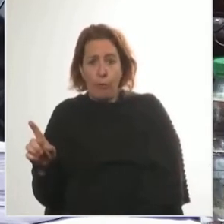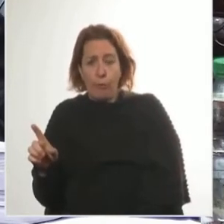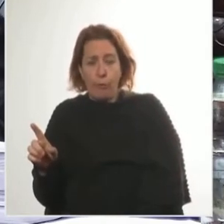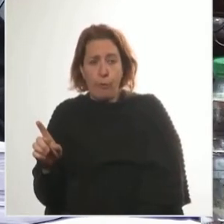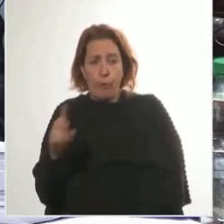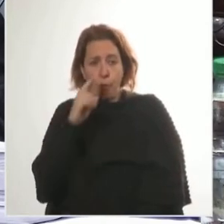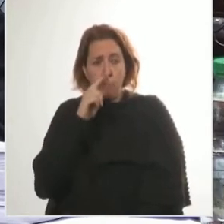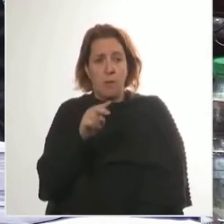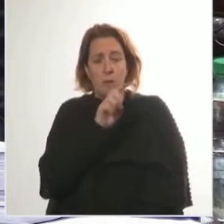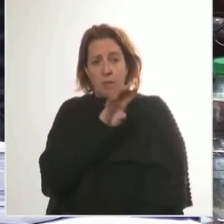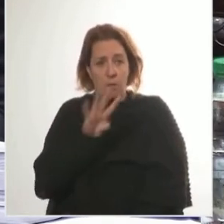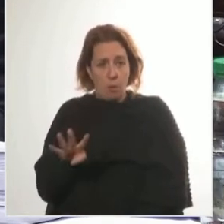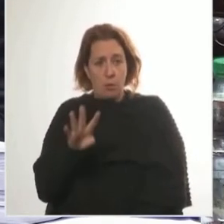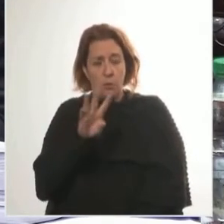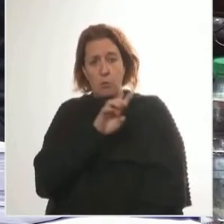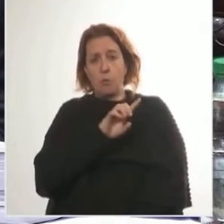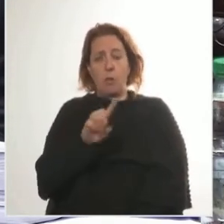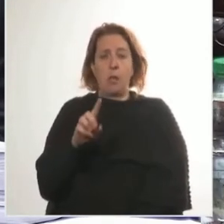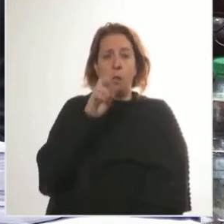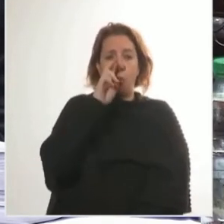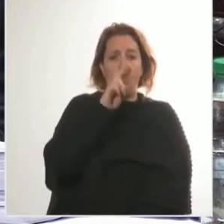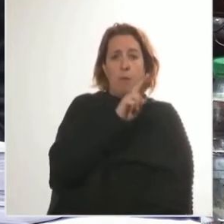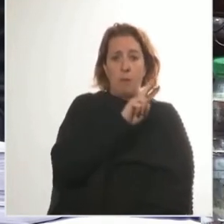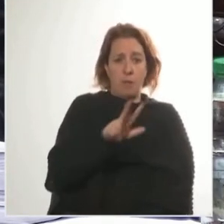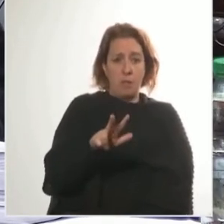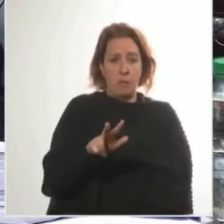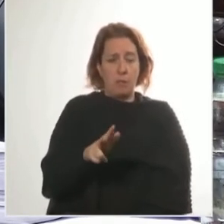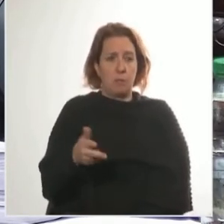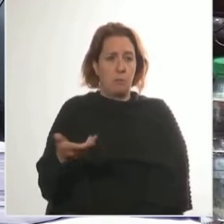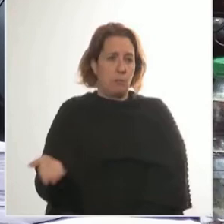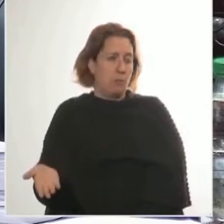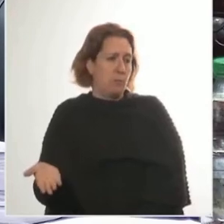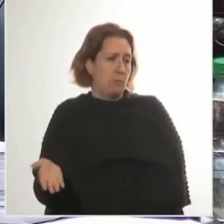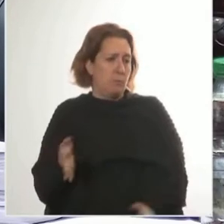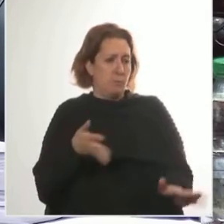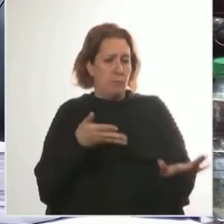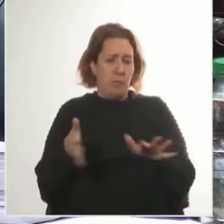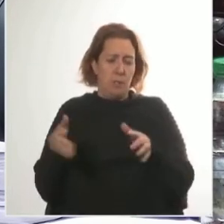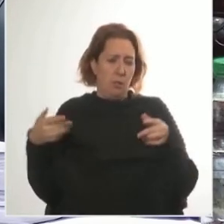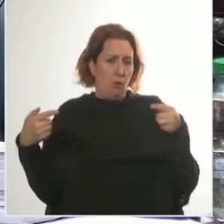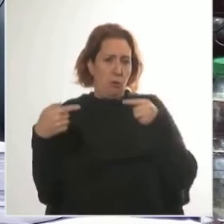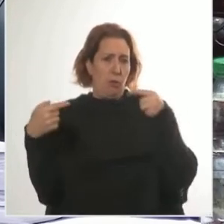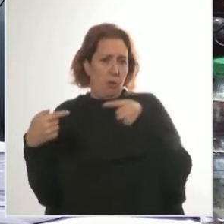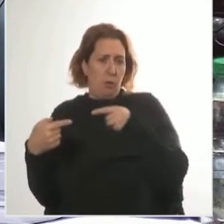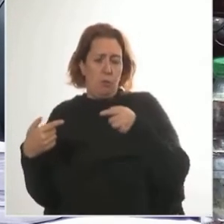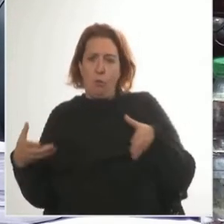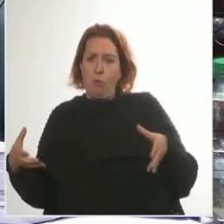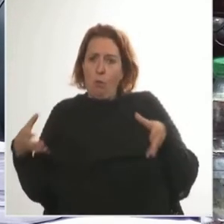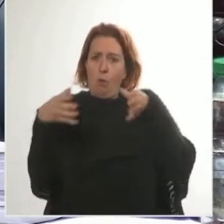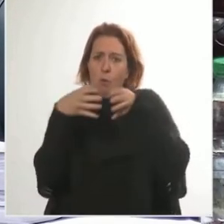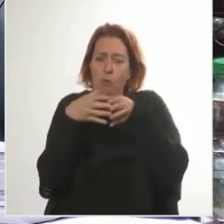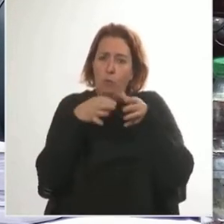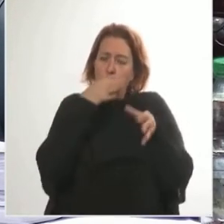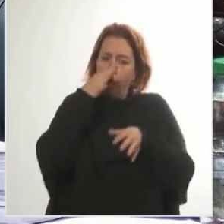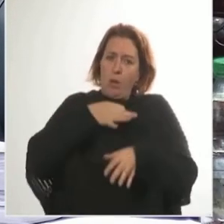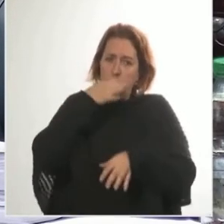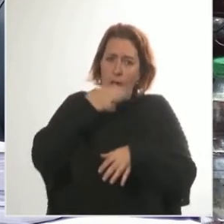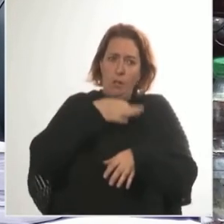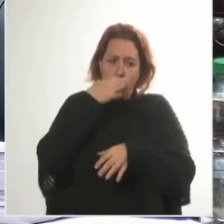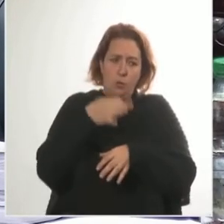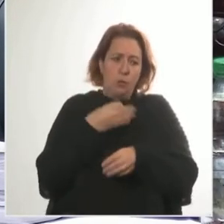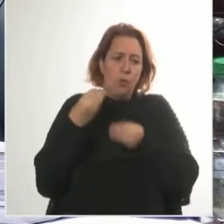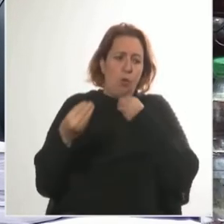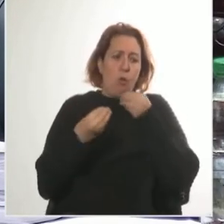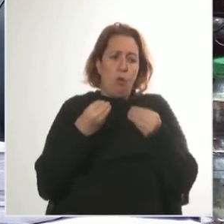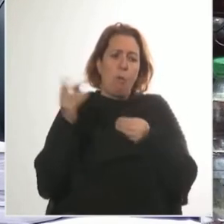en 2024 que en 2023, lo cual parece ser contradictorio con el conjunto del relato de